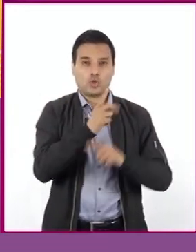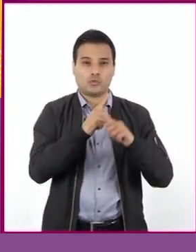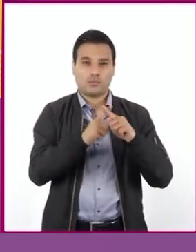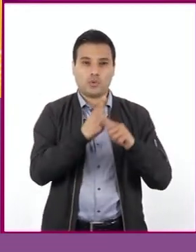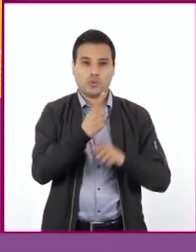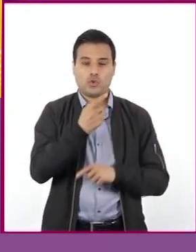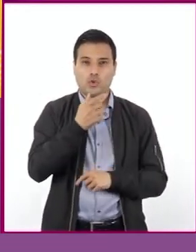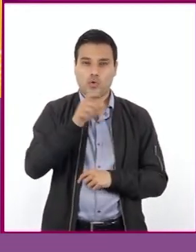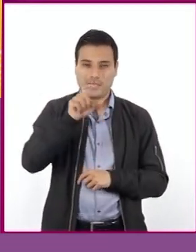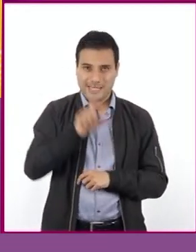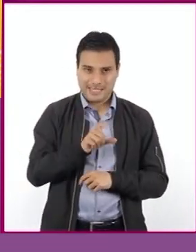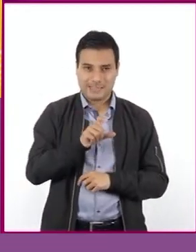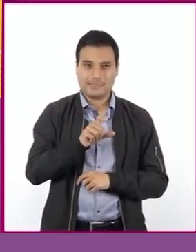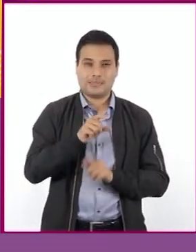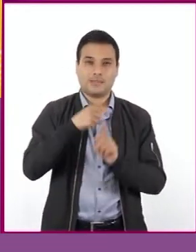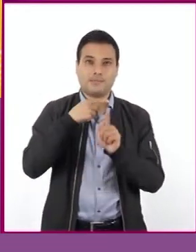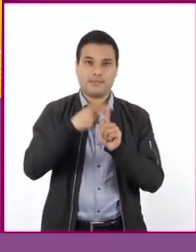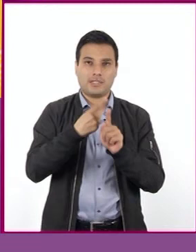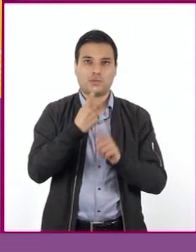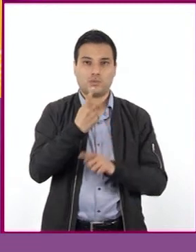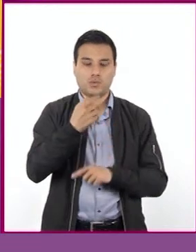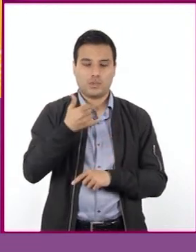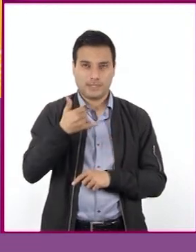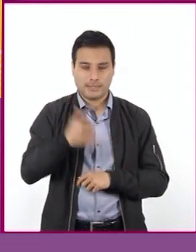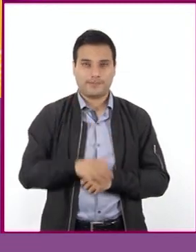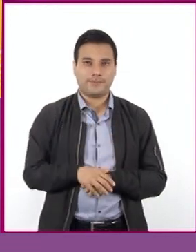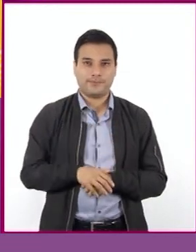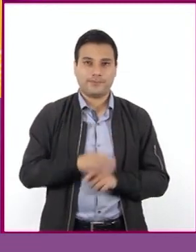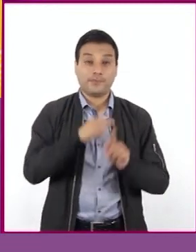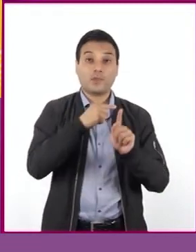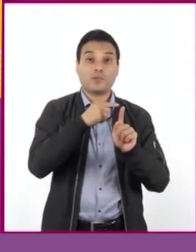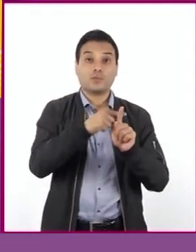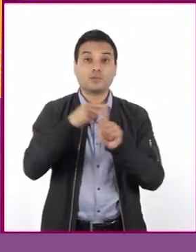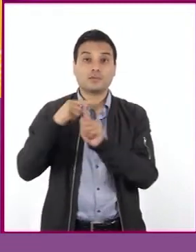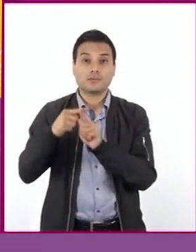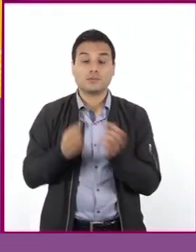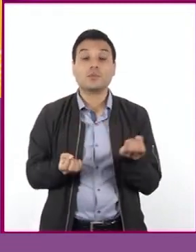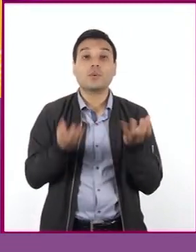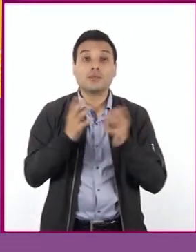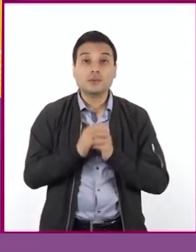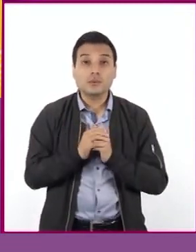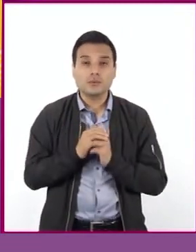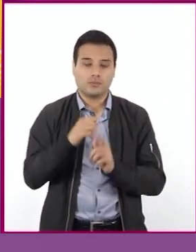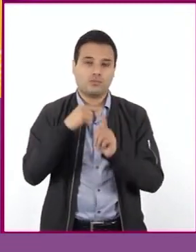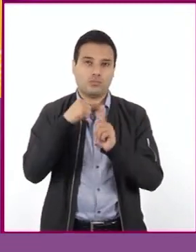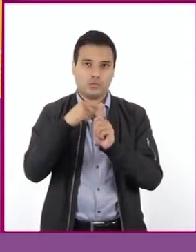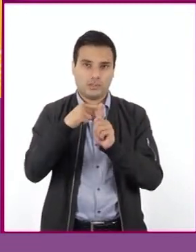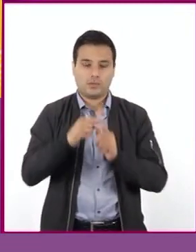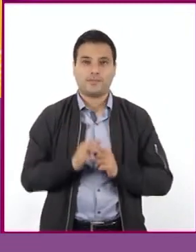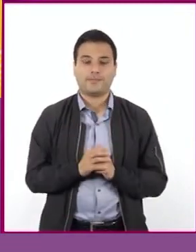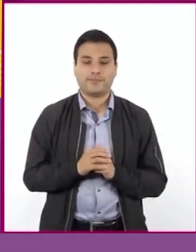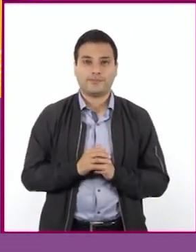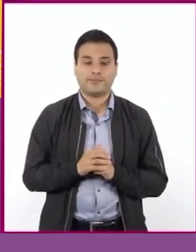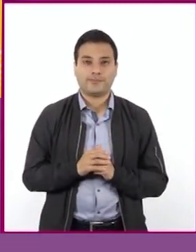ecuación, empezando por los signos. Positivo por positivo es igual a positivo.